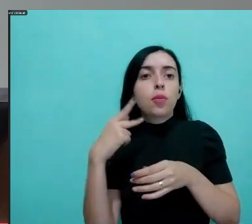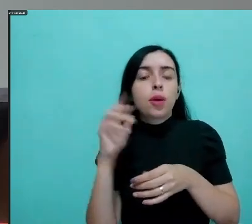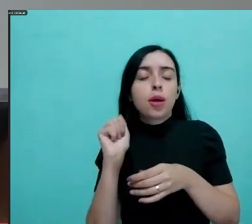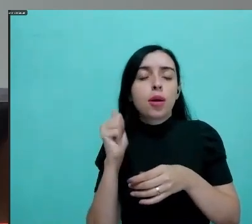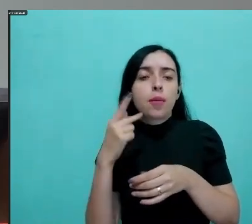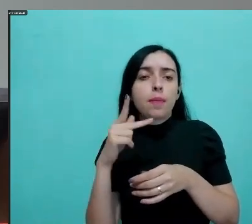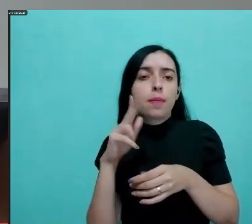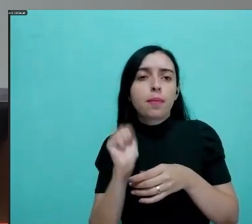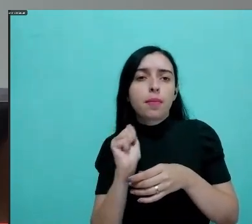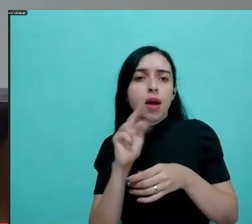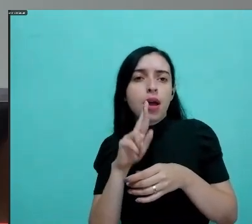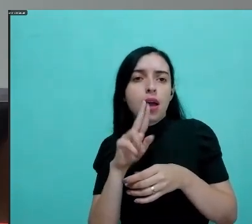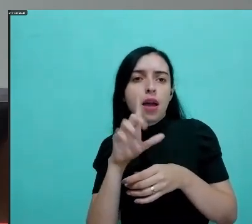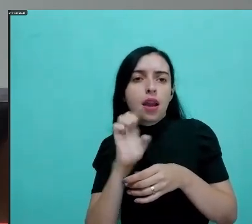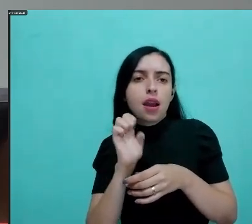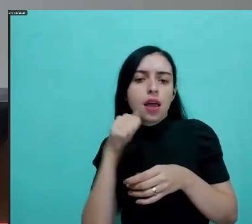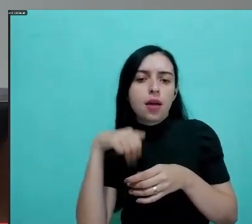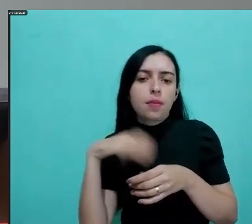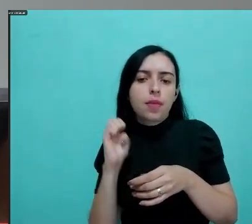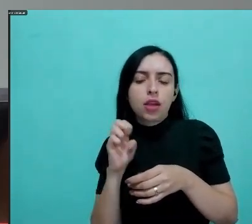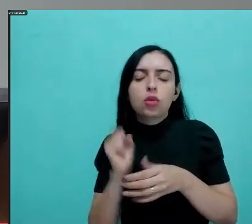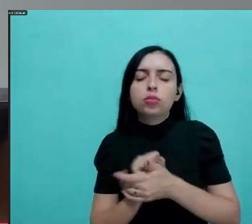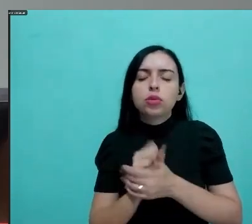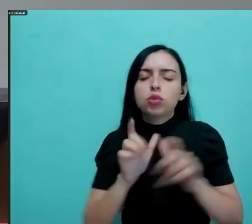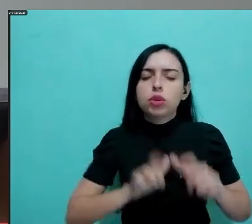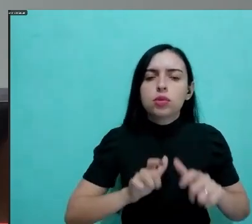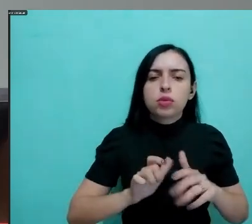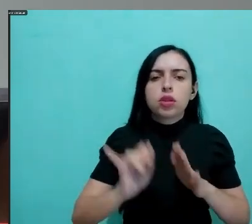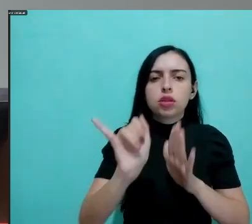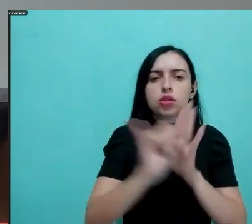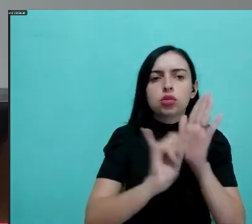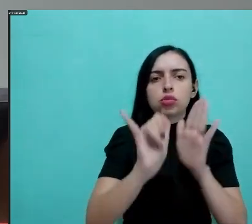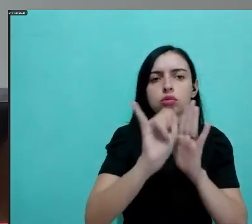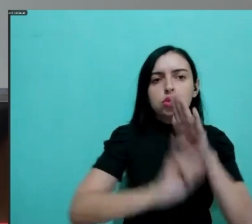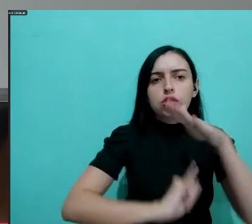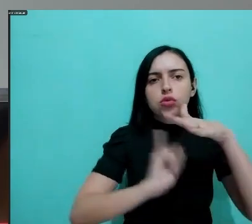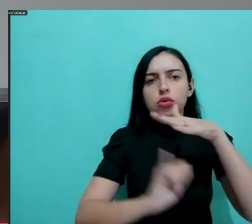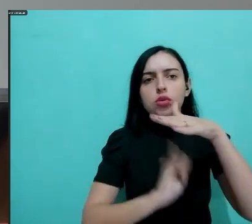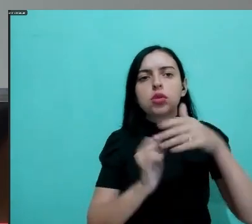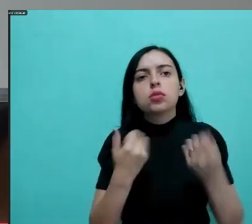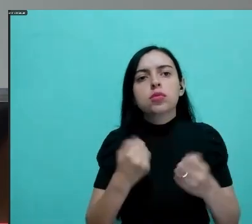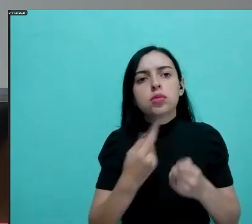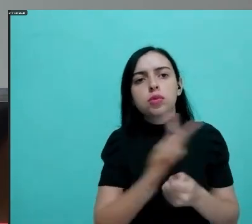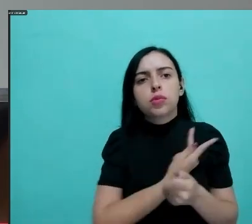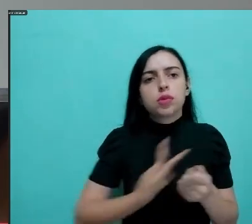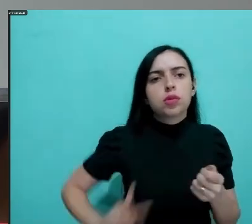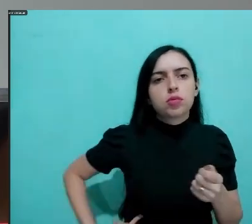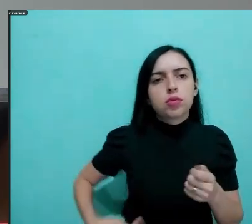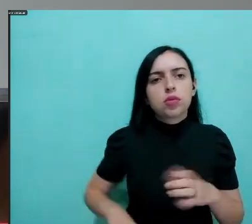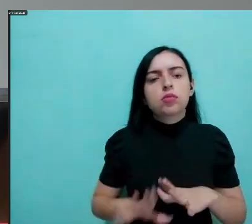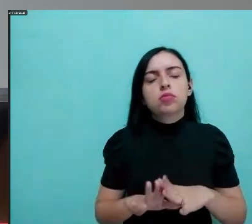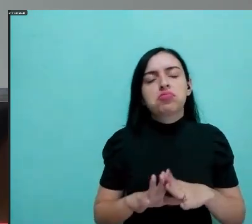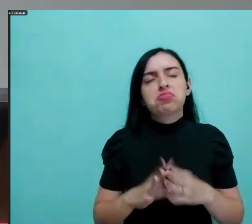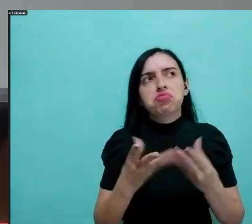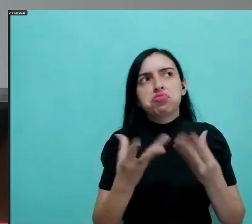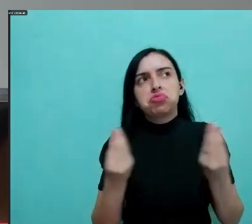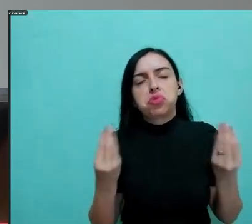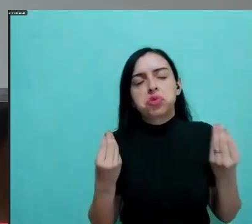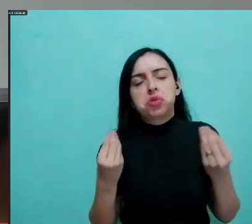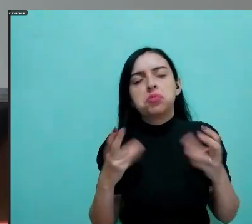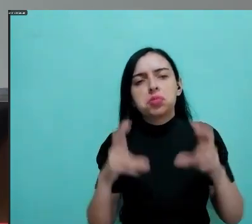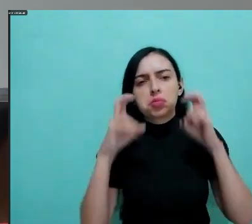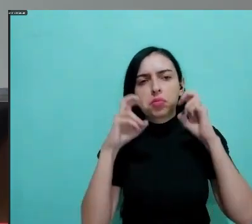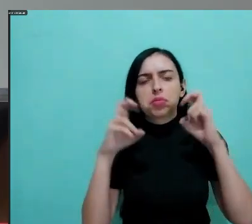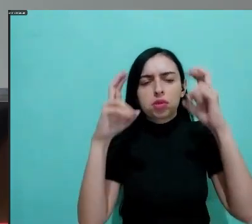dependencia institucional que hacía del presidente de la República un órgano muy, muy débil. Eso cambió con la